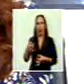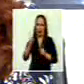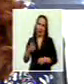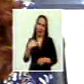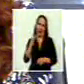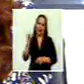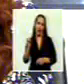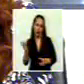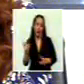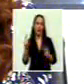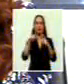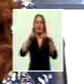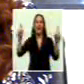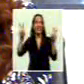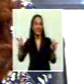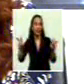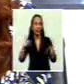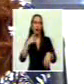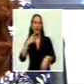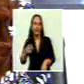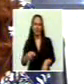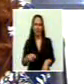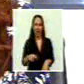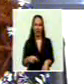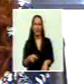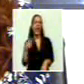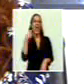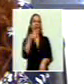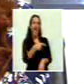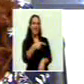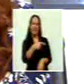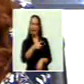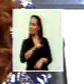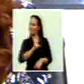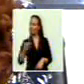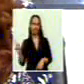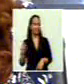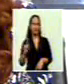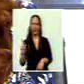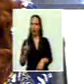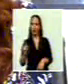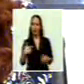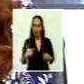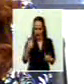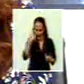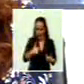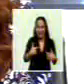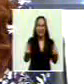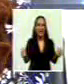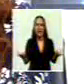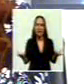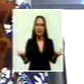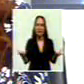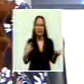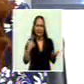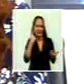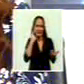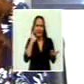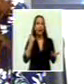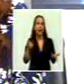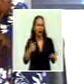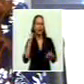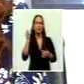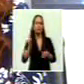Vi el título y decía ella no lo hizo. Y dije yo, ¿qué hice ahora? Y bueno, y da el